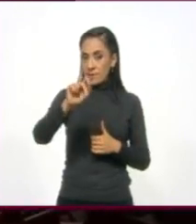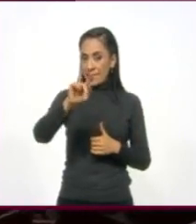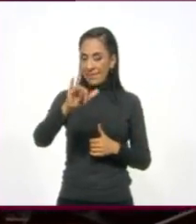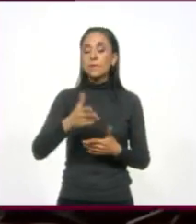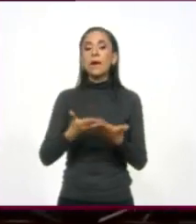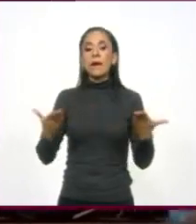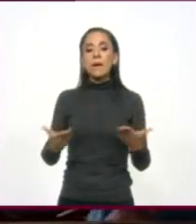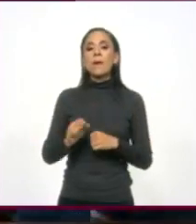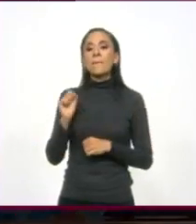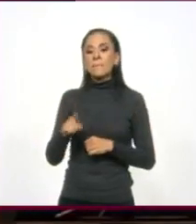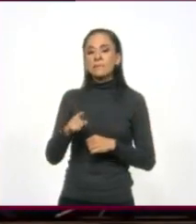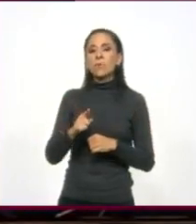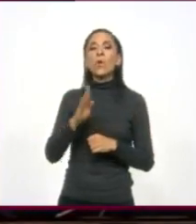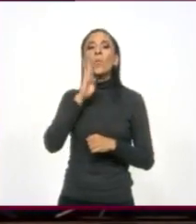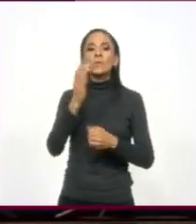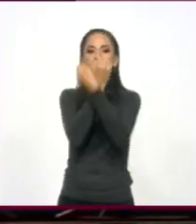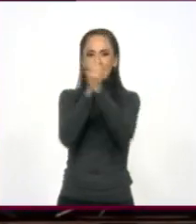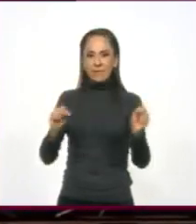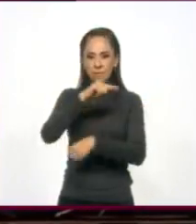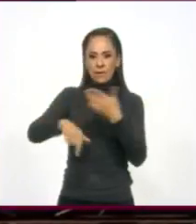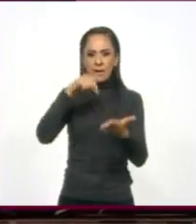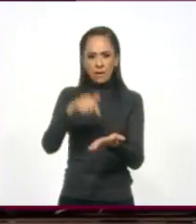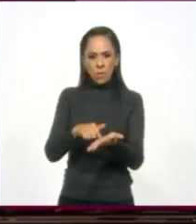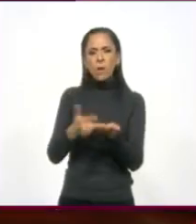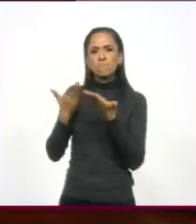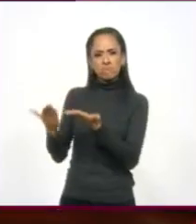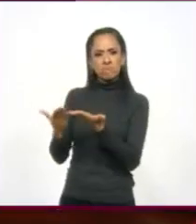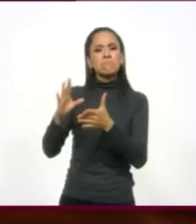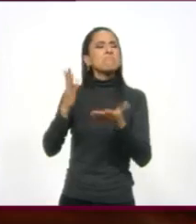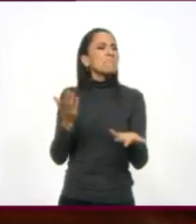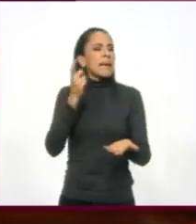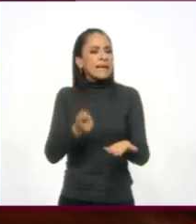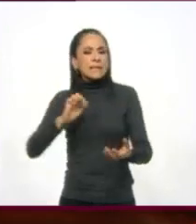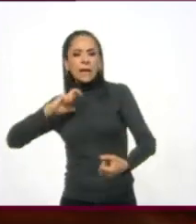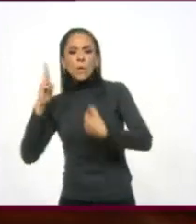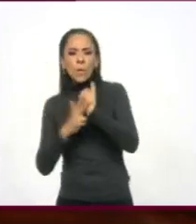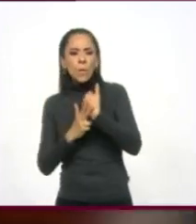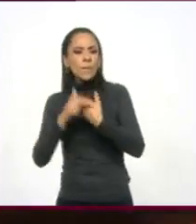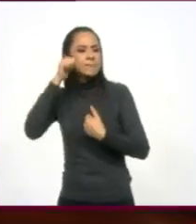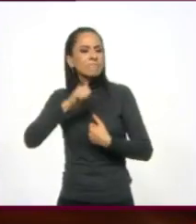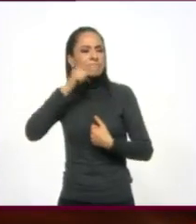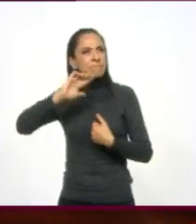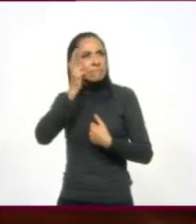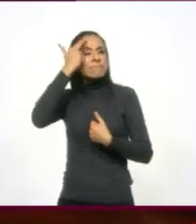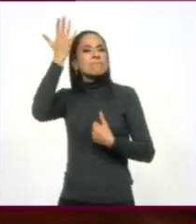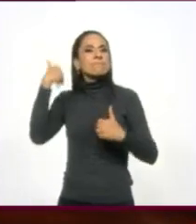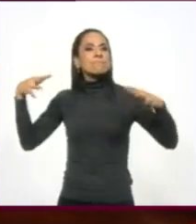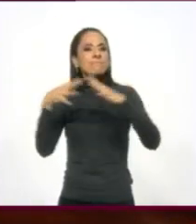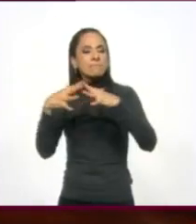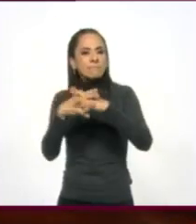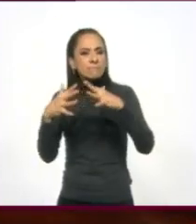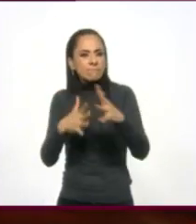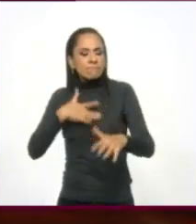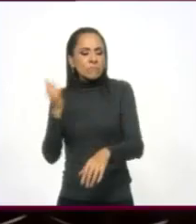una escenificación que a manera de título pregunta y contesta, que es Europa, un ritual de guerra. Recuento de la áspera atmósfera